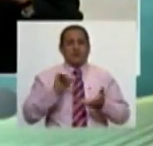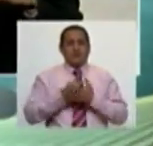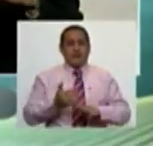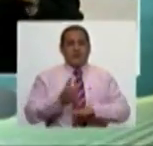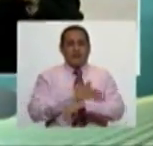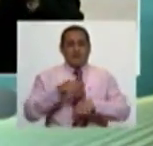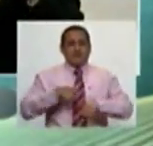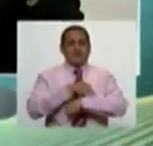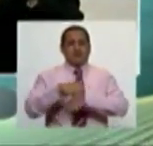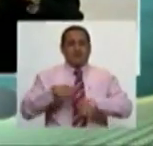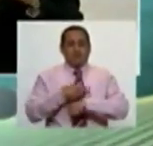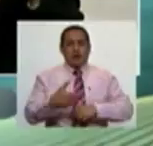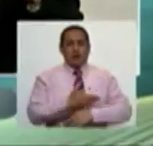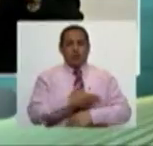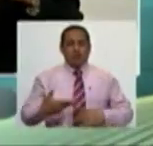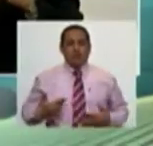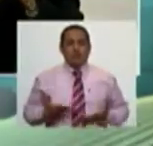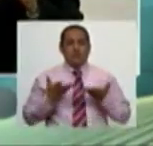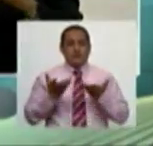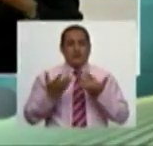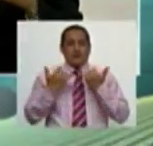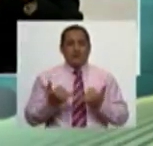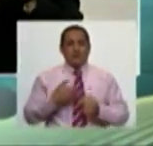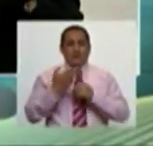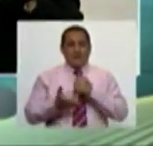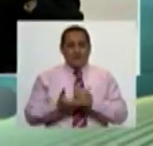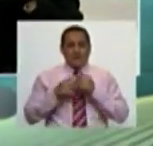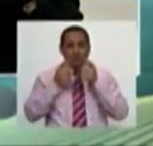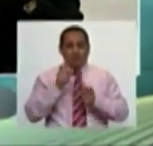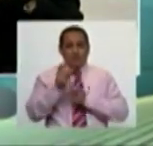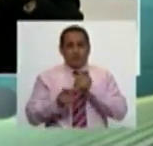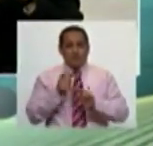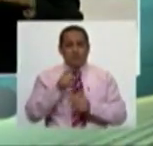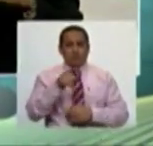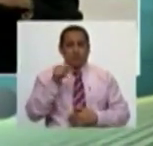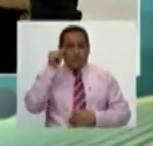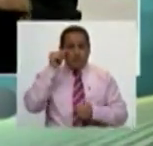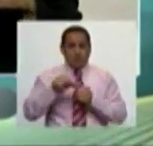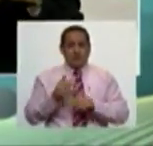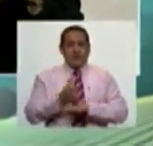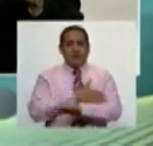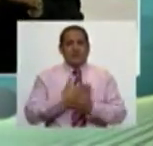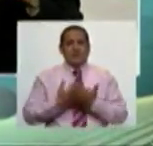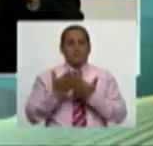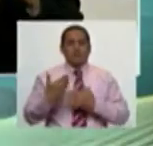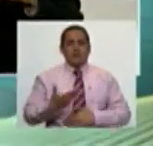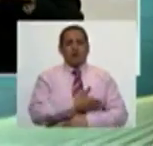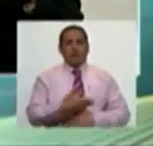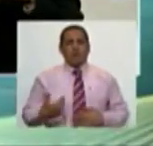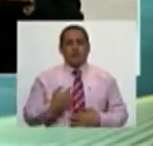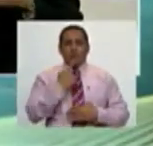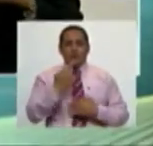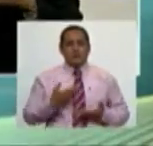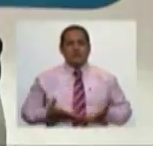también que ha habido un retroceso en el rol del Estado de otorgar esta garantía de seguridad ciudadana? Porque usted recordará que básicamente el origen del